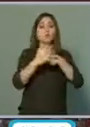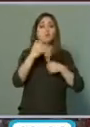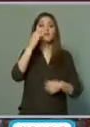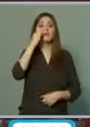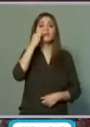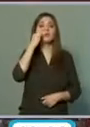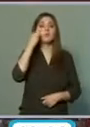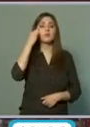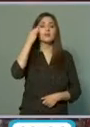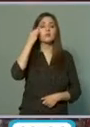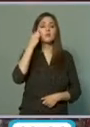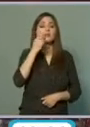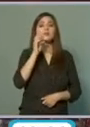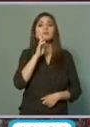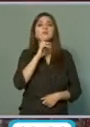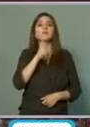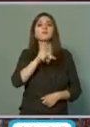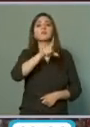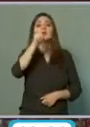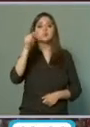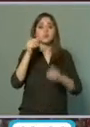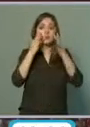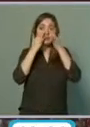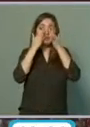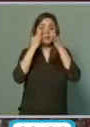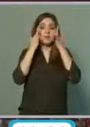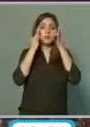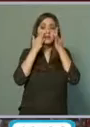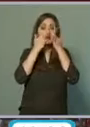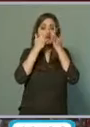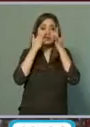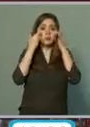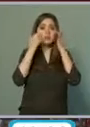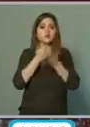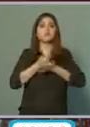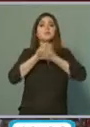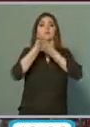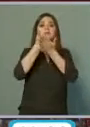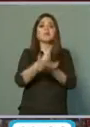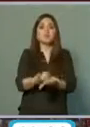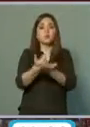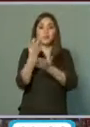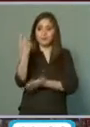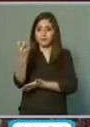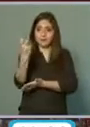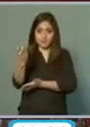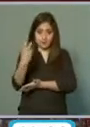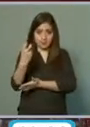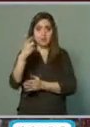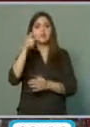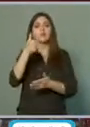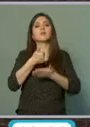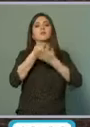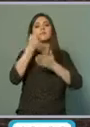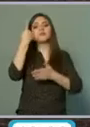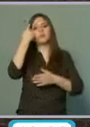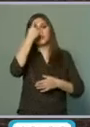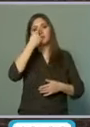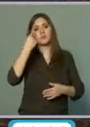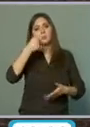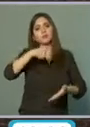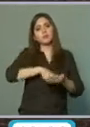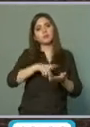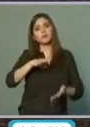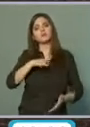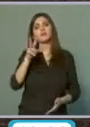y realizas un masaje drenante porque haces esto aquí y vas drenando. Contiene vitamina C que va